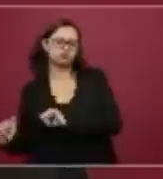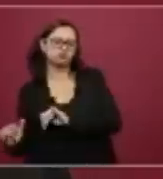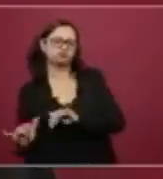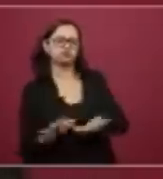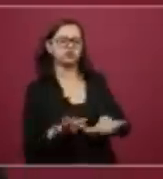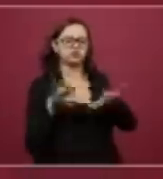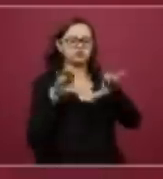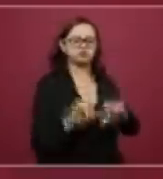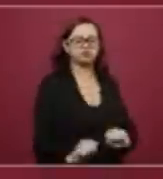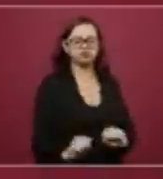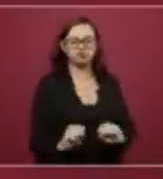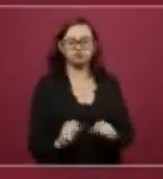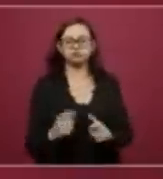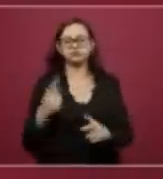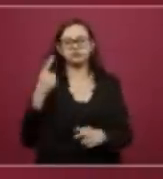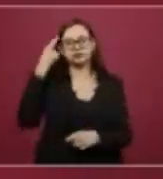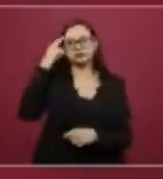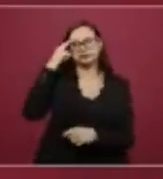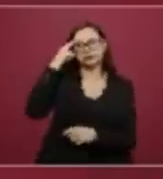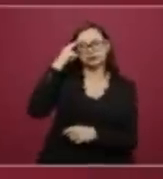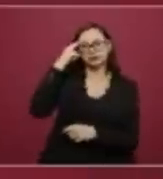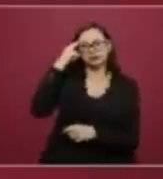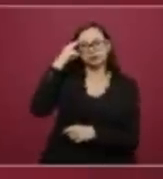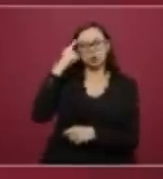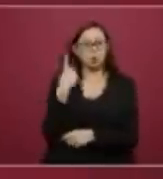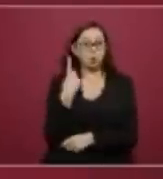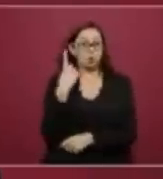pensamiento dominante.